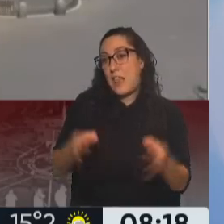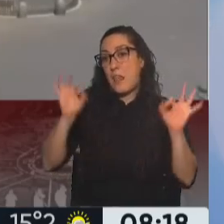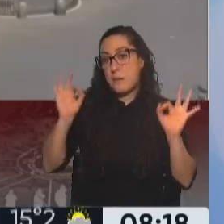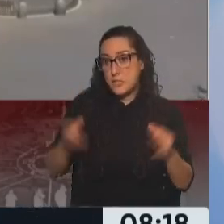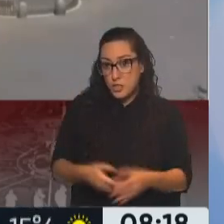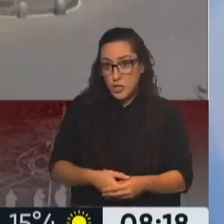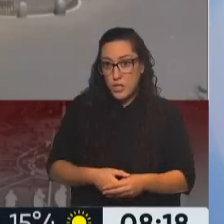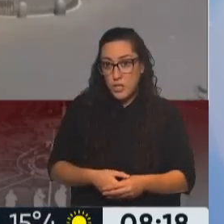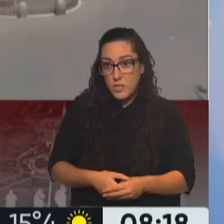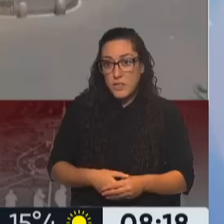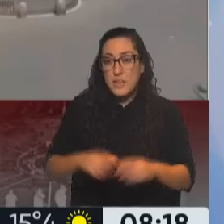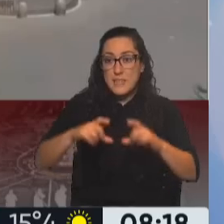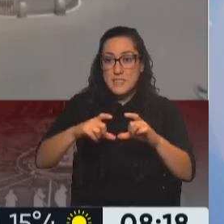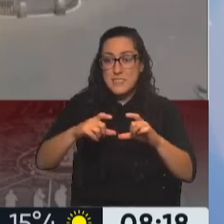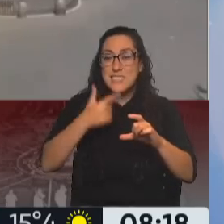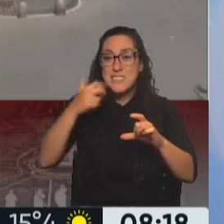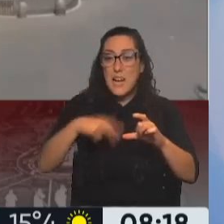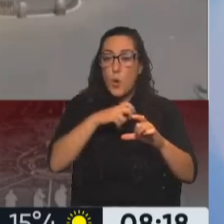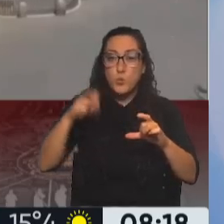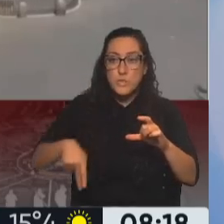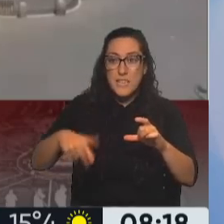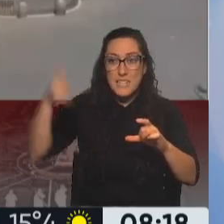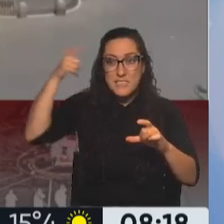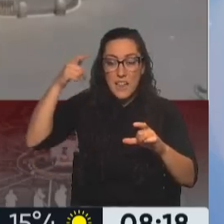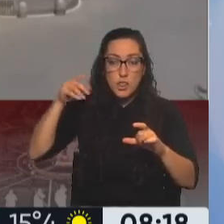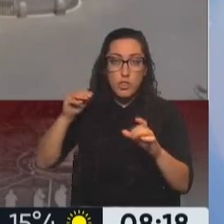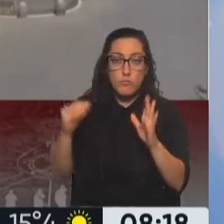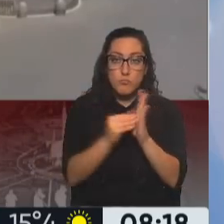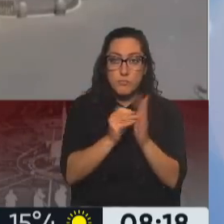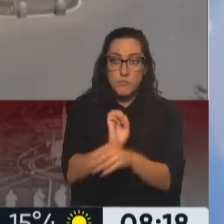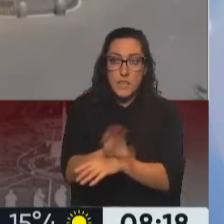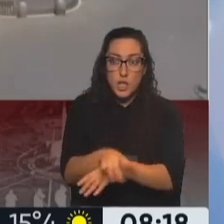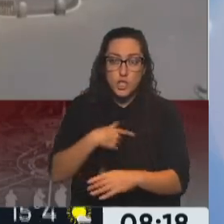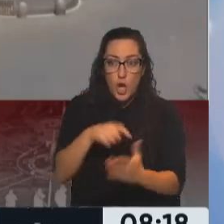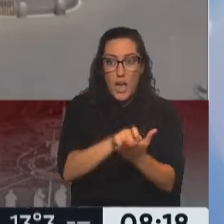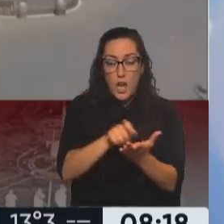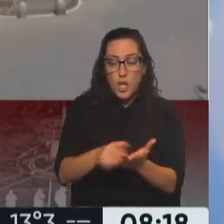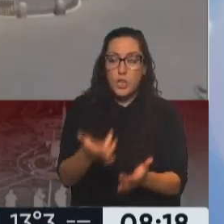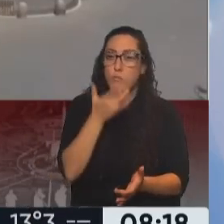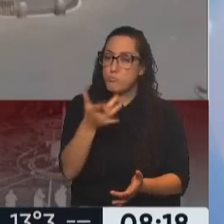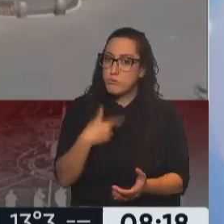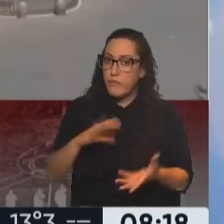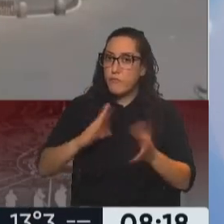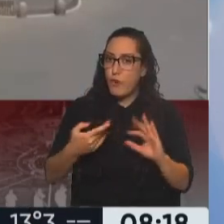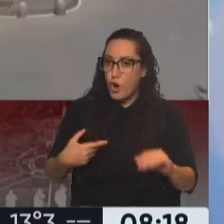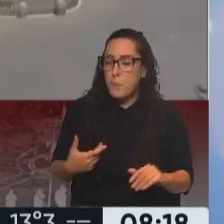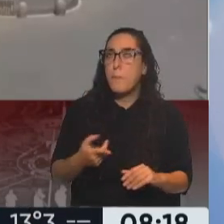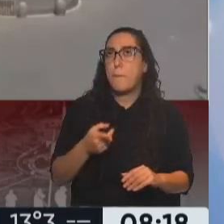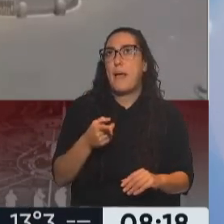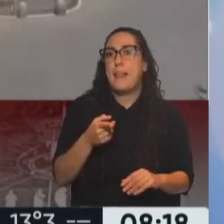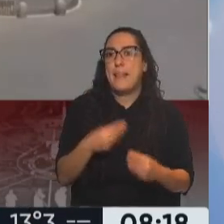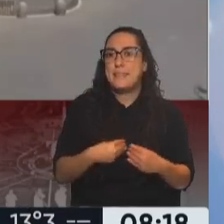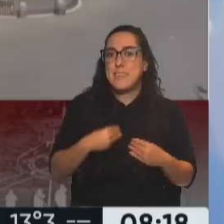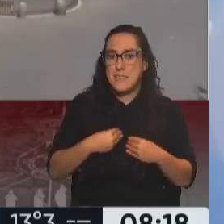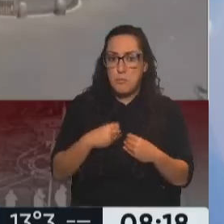Y me lo mandó en una estampita de San Agustín y yo me la anoté porque me pareció muy pintoresco de lo que era un poco lo que él